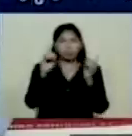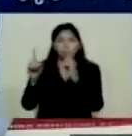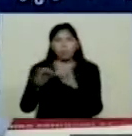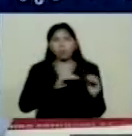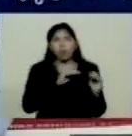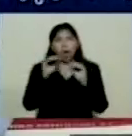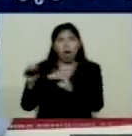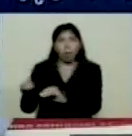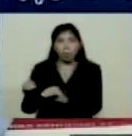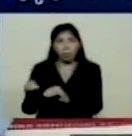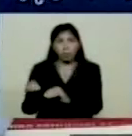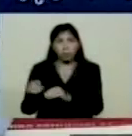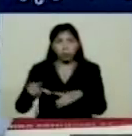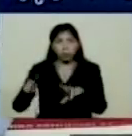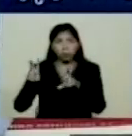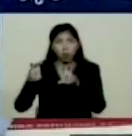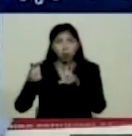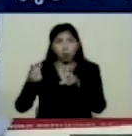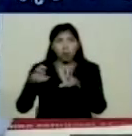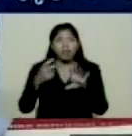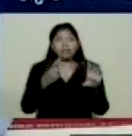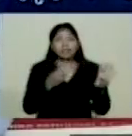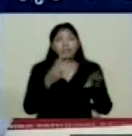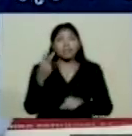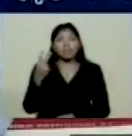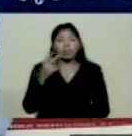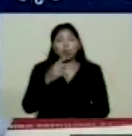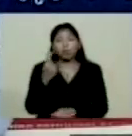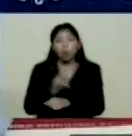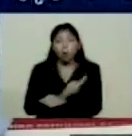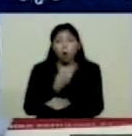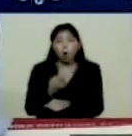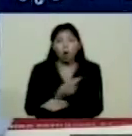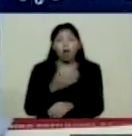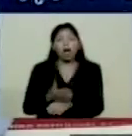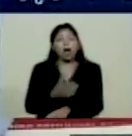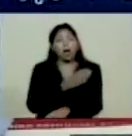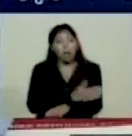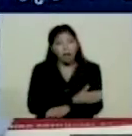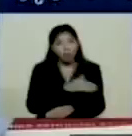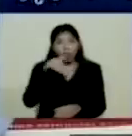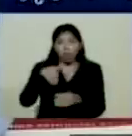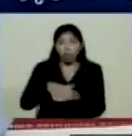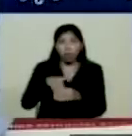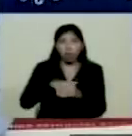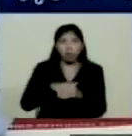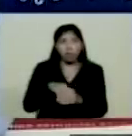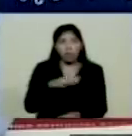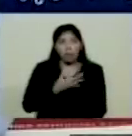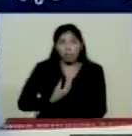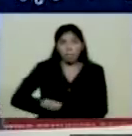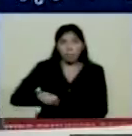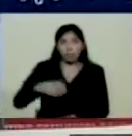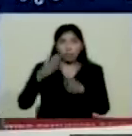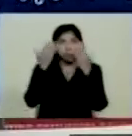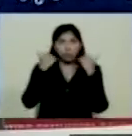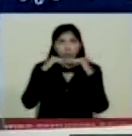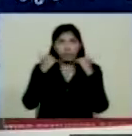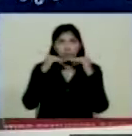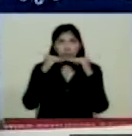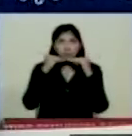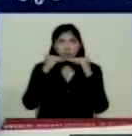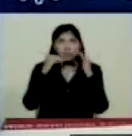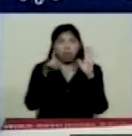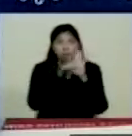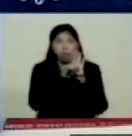en 72 horas antes de la elección constituyente, la presidenta del Poder Electoral, atendiendo lo que la ley